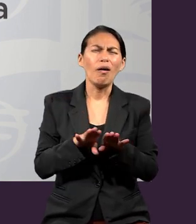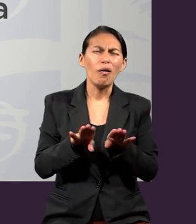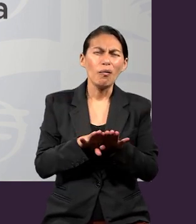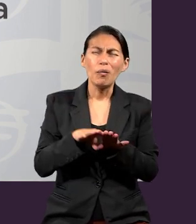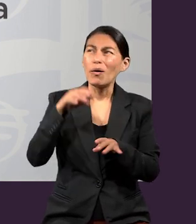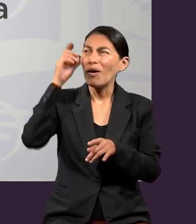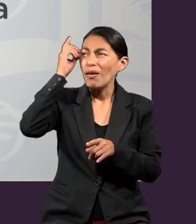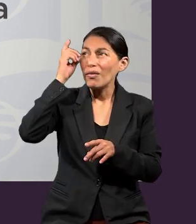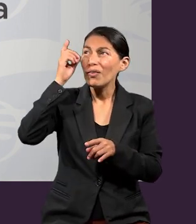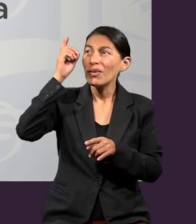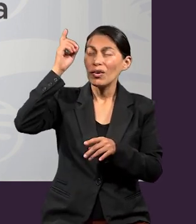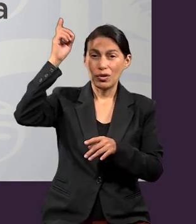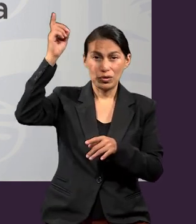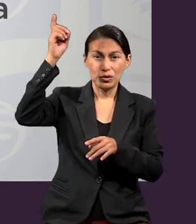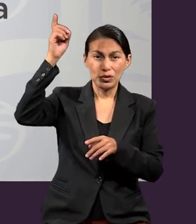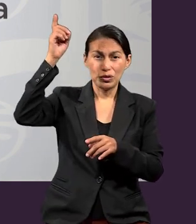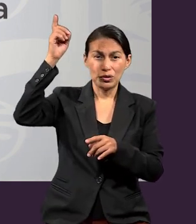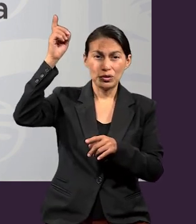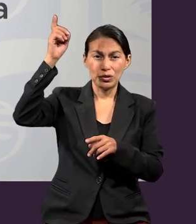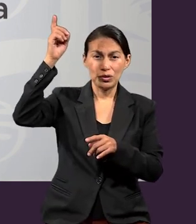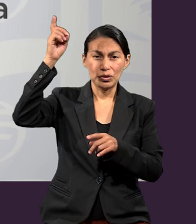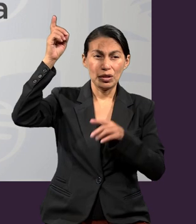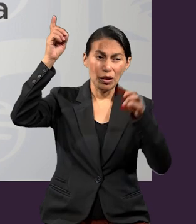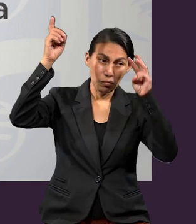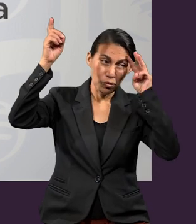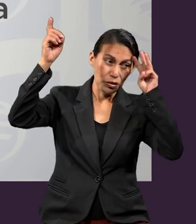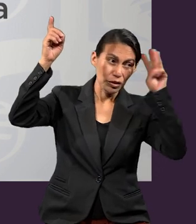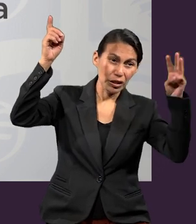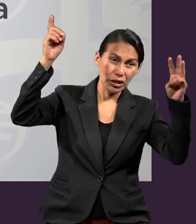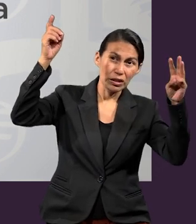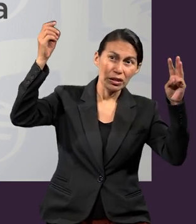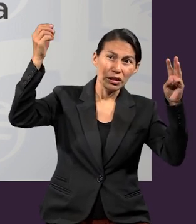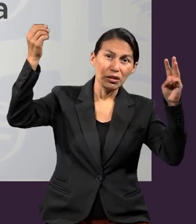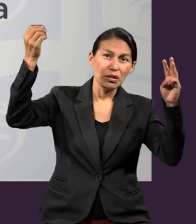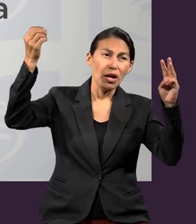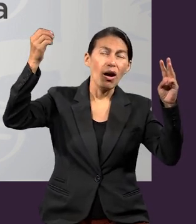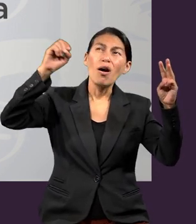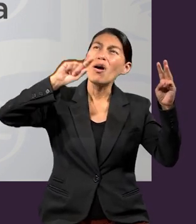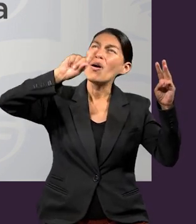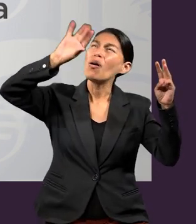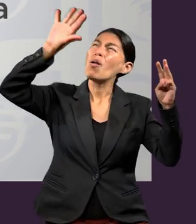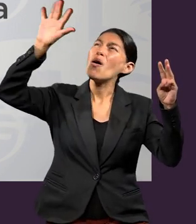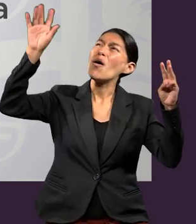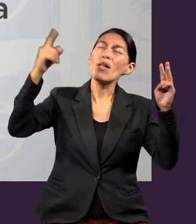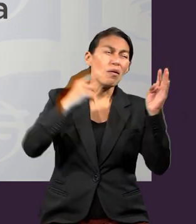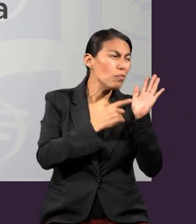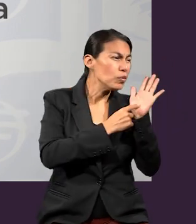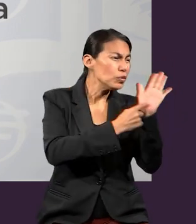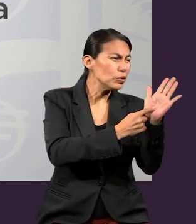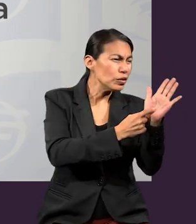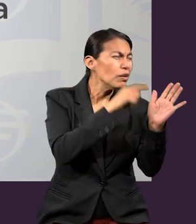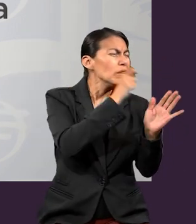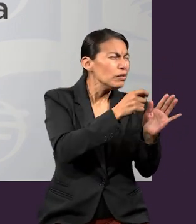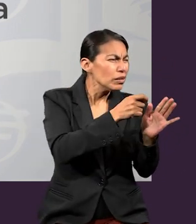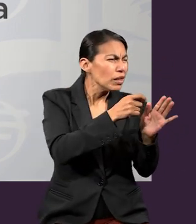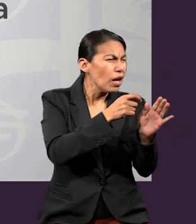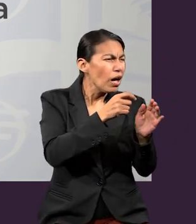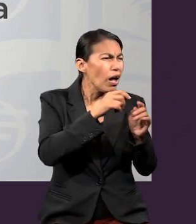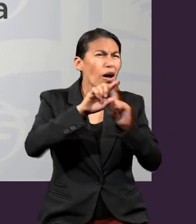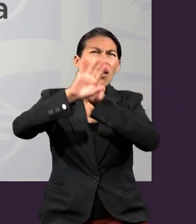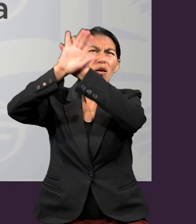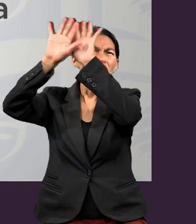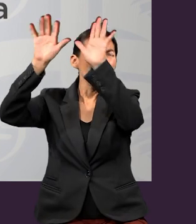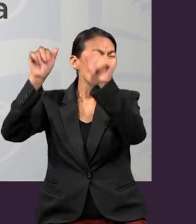y 19. ¿De qué manera Dios le reveló su gloria a Moisés? ¿Cuál es la gloria